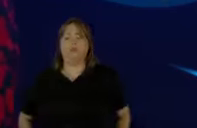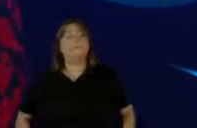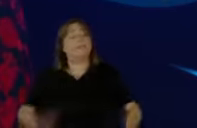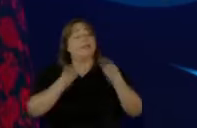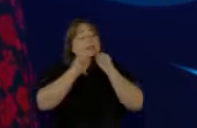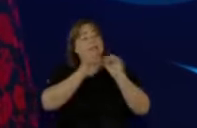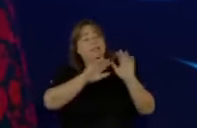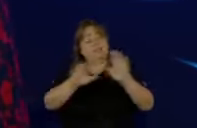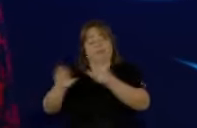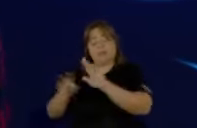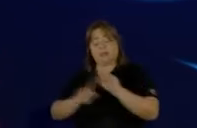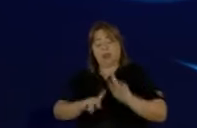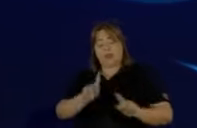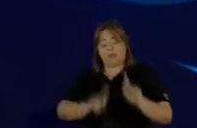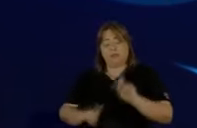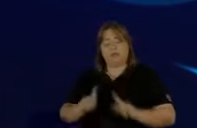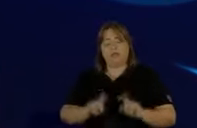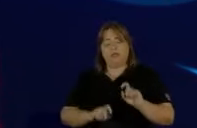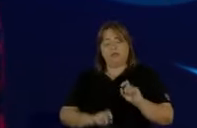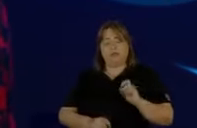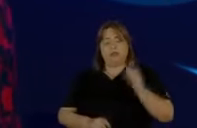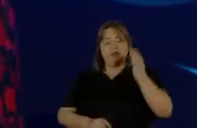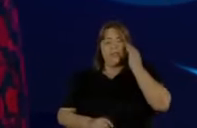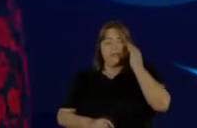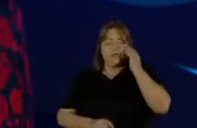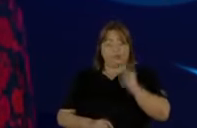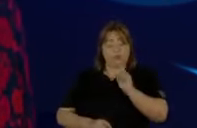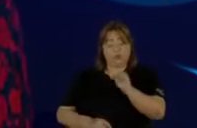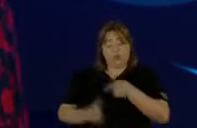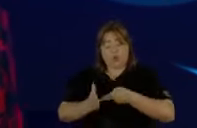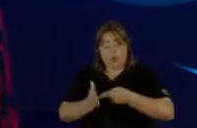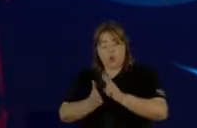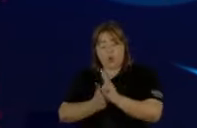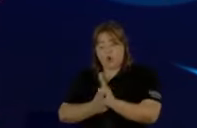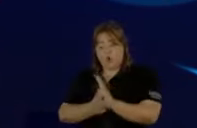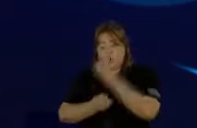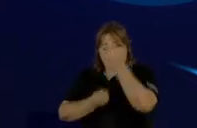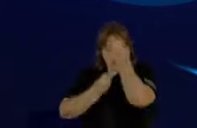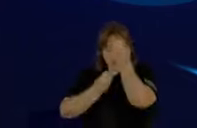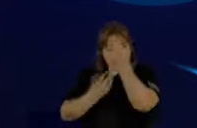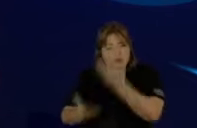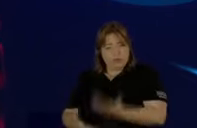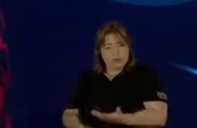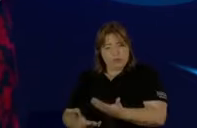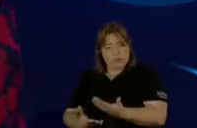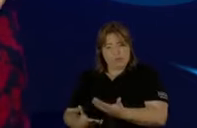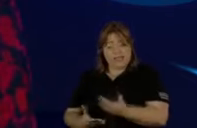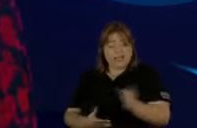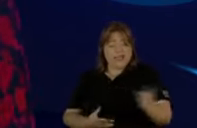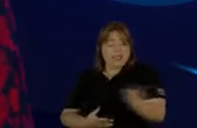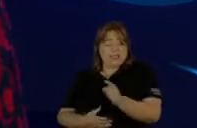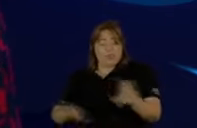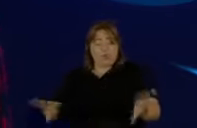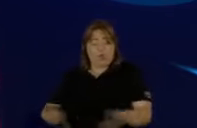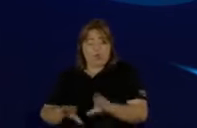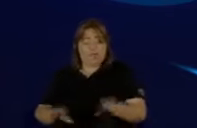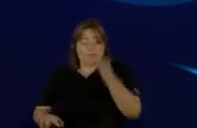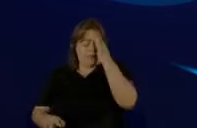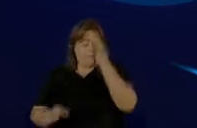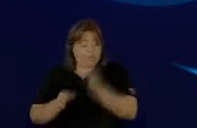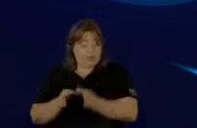tu pueblo. Hazles saber que tú honras la obediencia de ellos, Señor. Ellos lo hacen por fe, pero tú le das